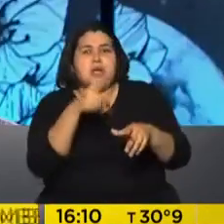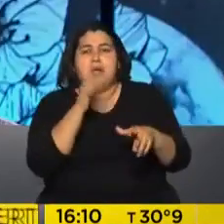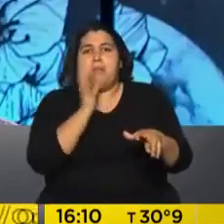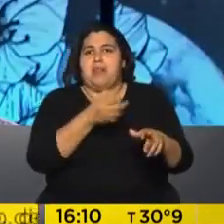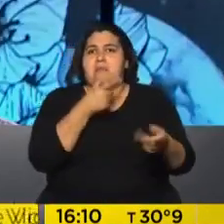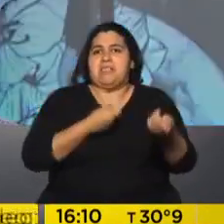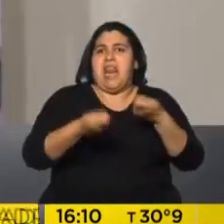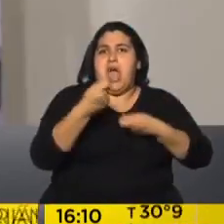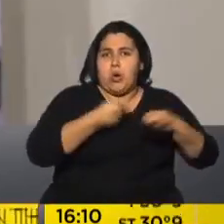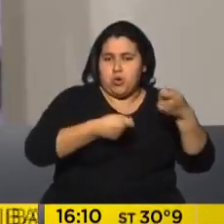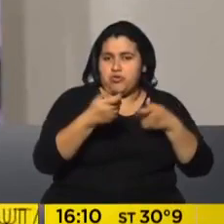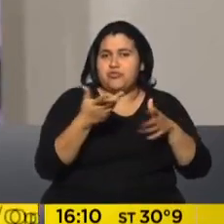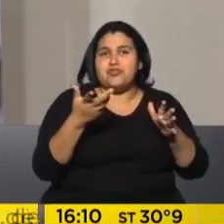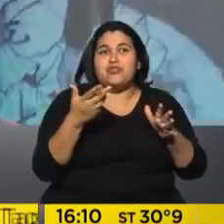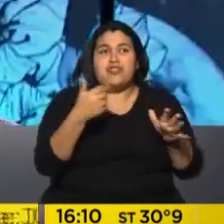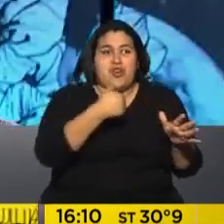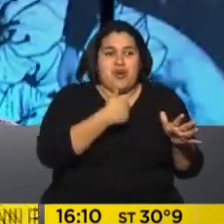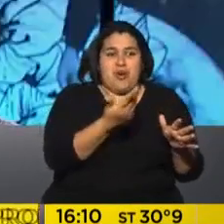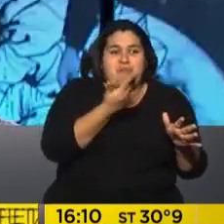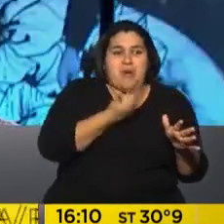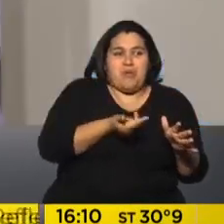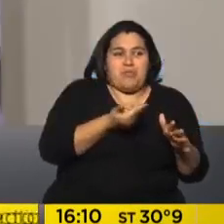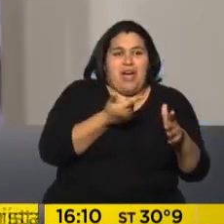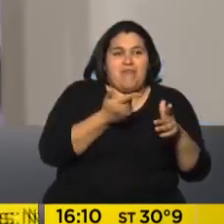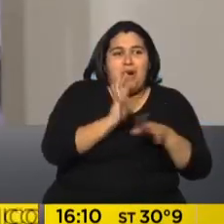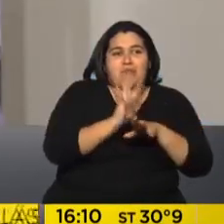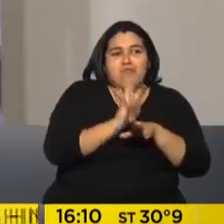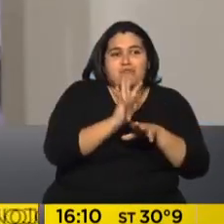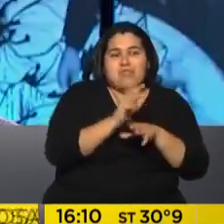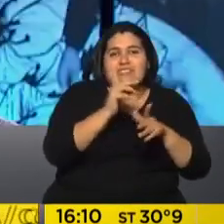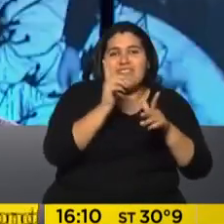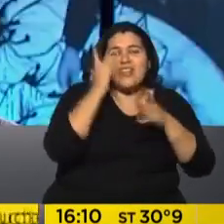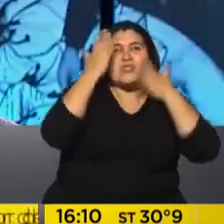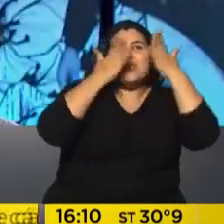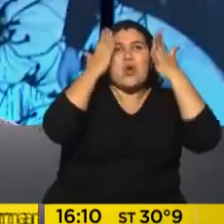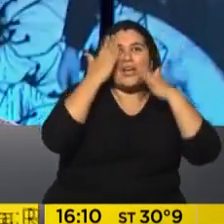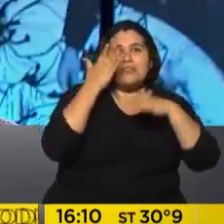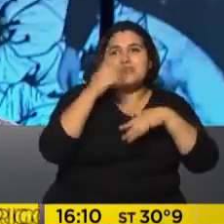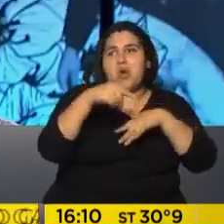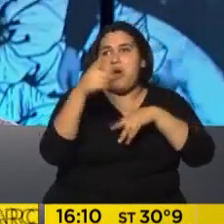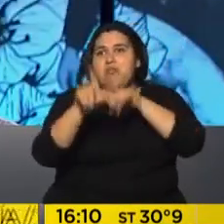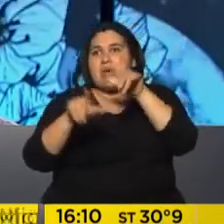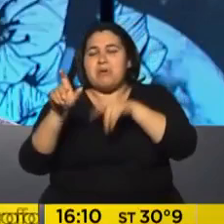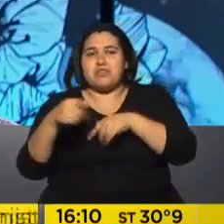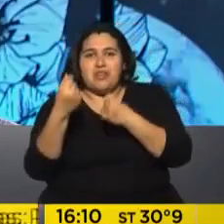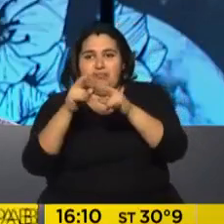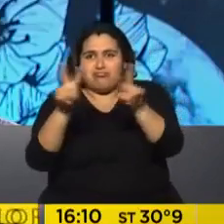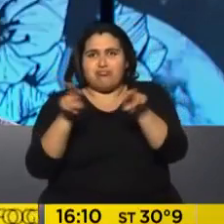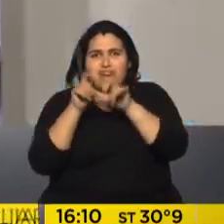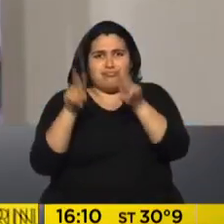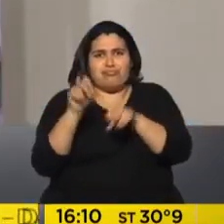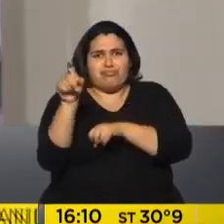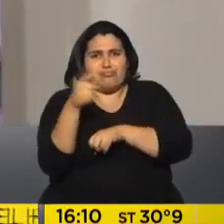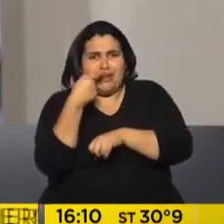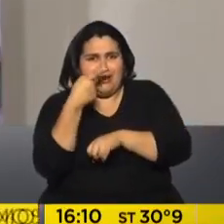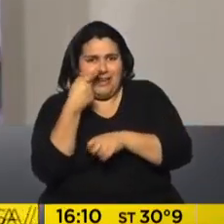etcétera, etcétera, etcétera. Claro, lo que era tu sueño, claro, para otras personas no, era un rédito económico. Totalmente, claro. Que eso me costó mucho tiempo también entenderlo. ¿Te cayó la